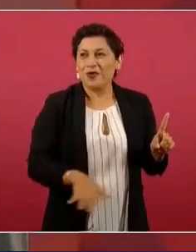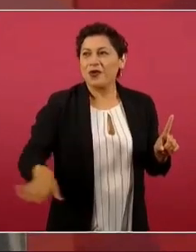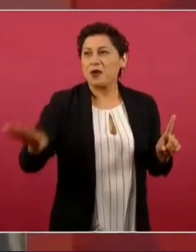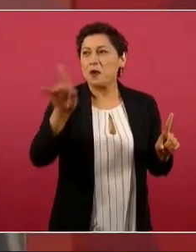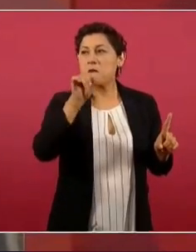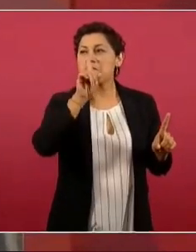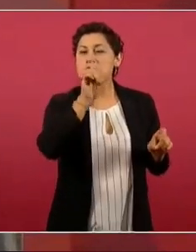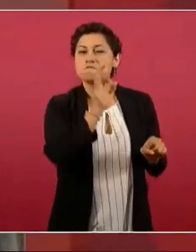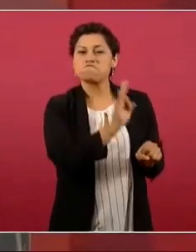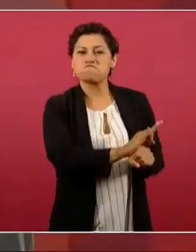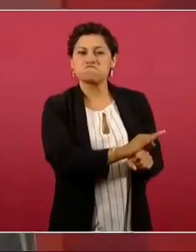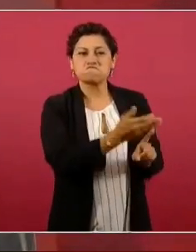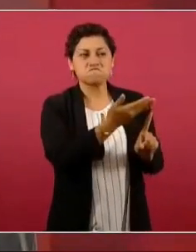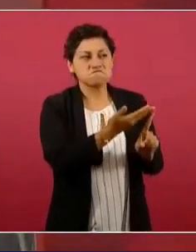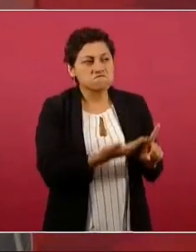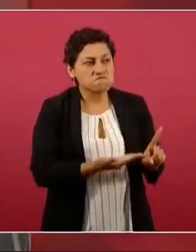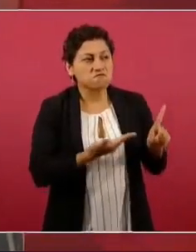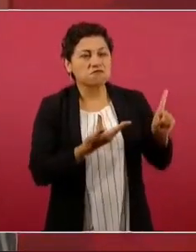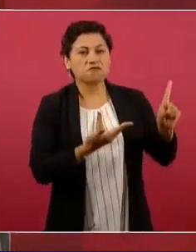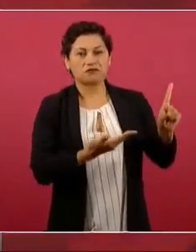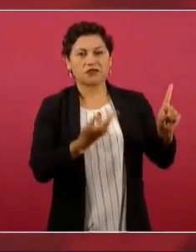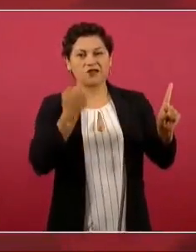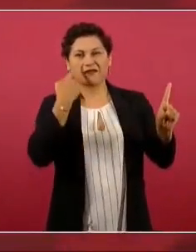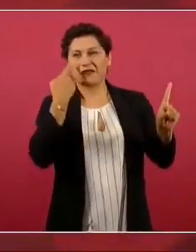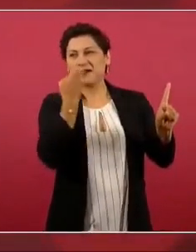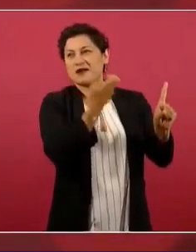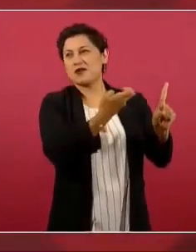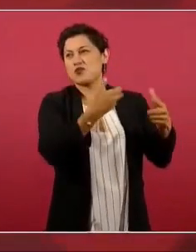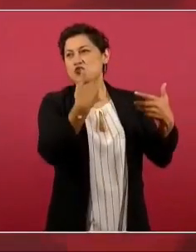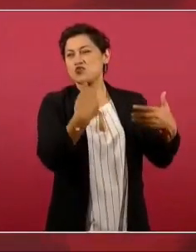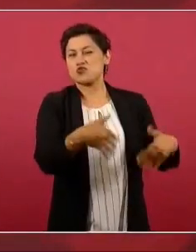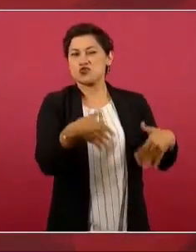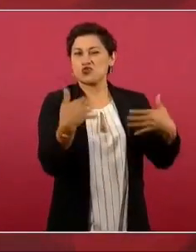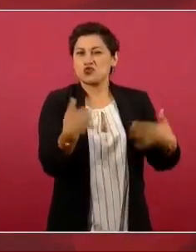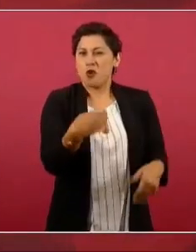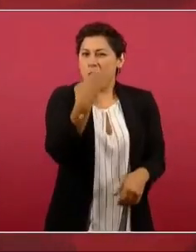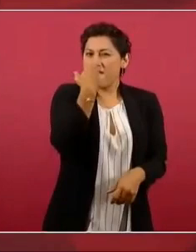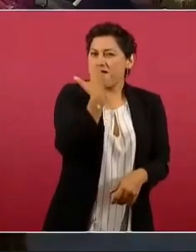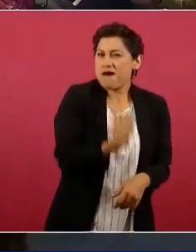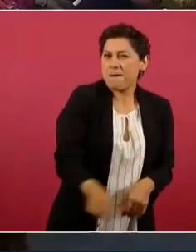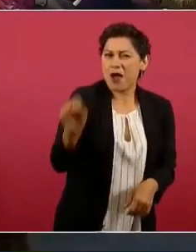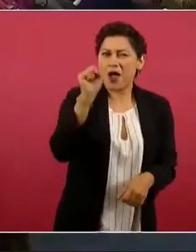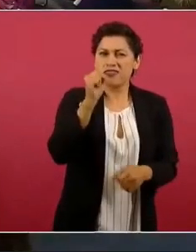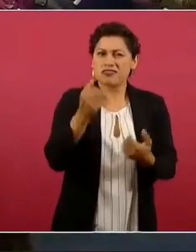Qué bueno es para los negocios, qué vivo,